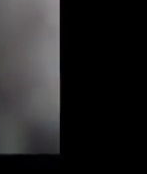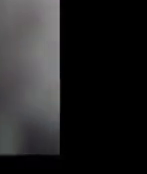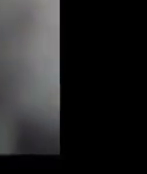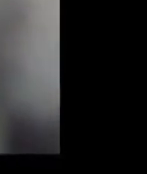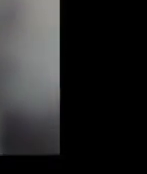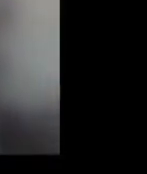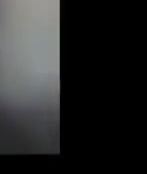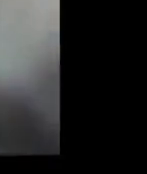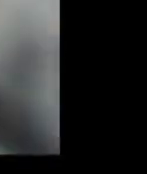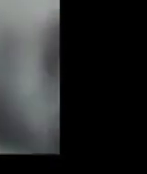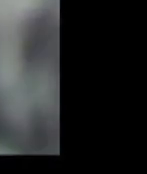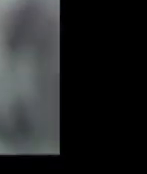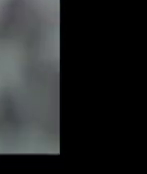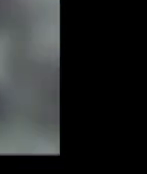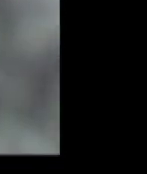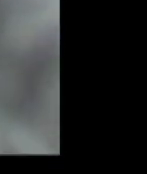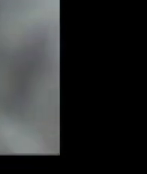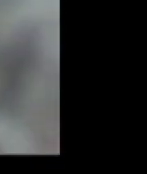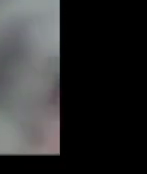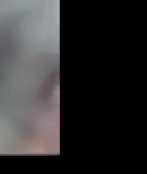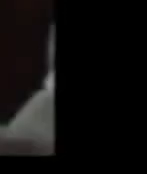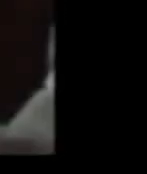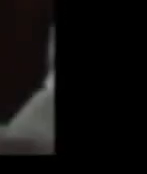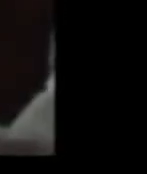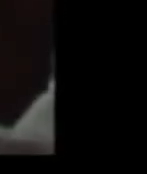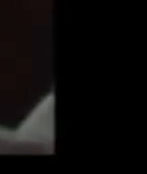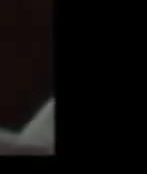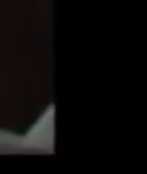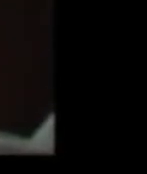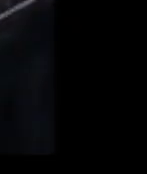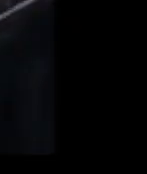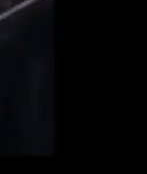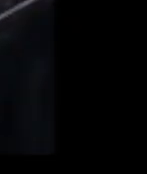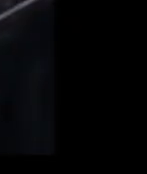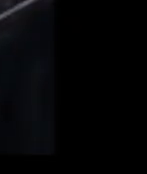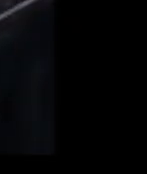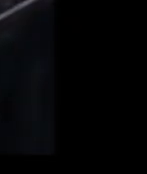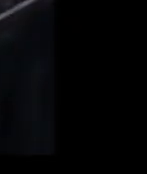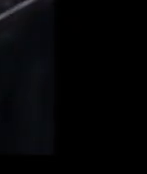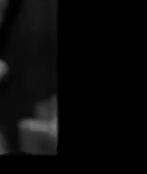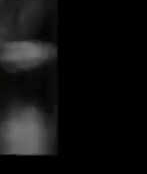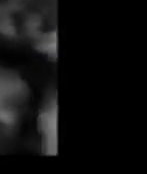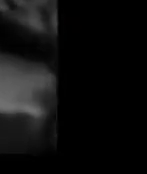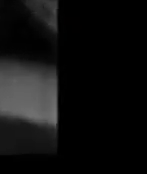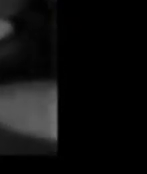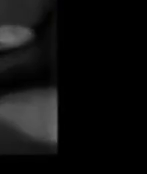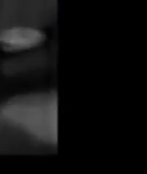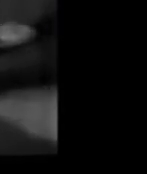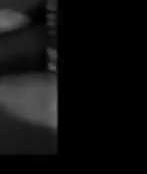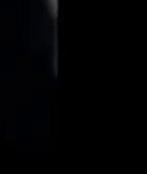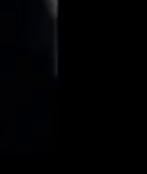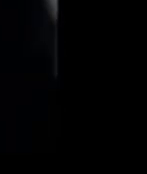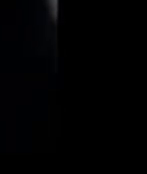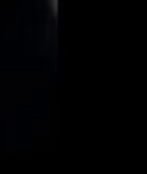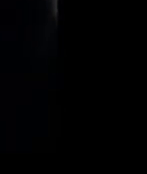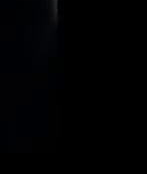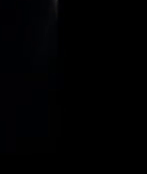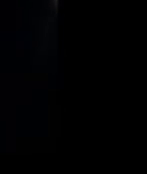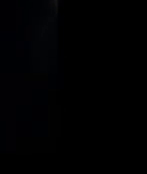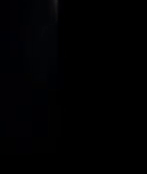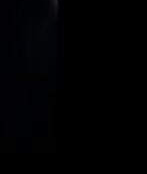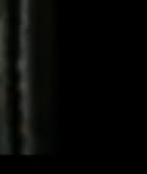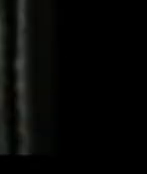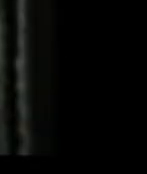de reclusión perpetua. Acompáñanos en un viaje hacia la memoria a 40 años de este